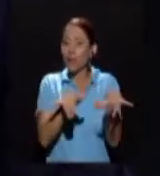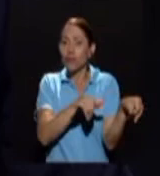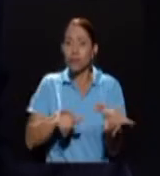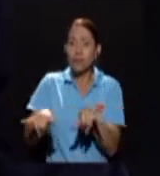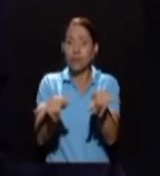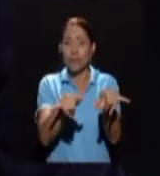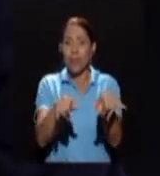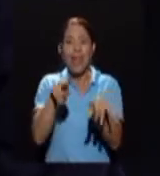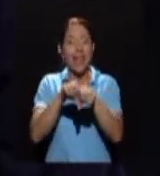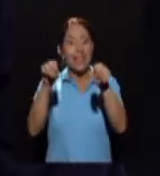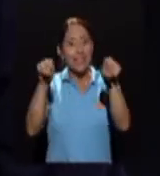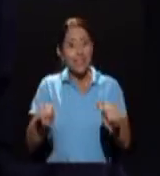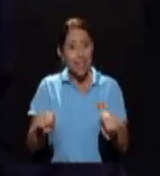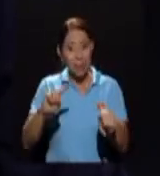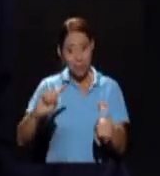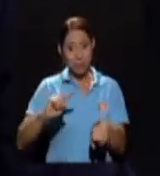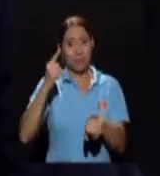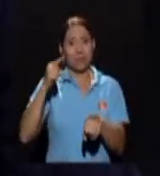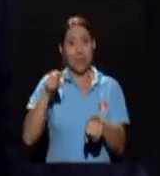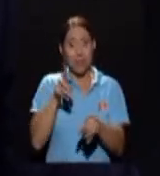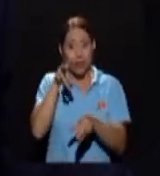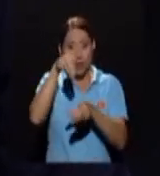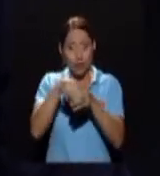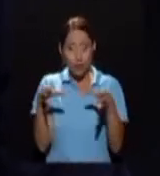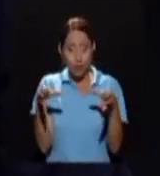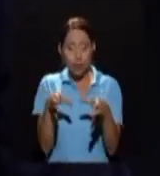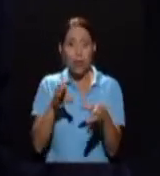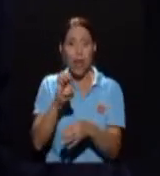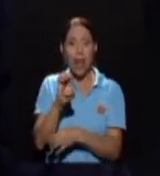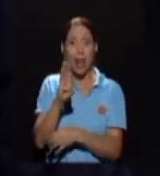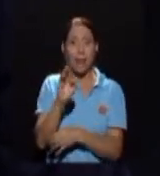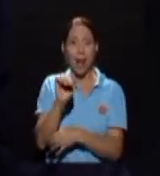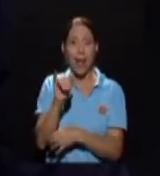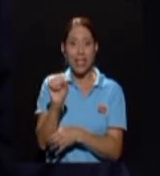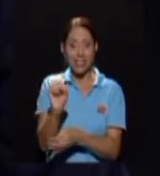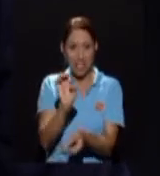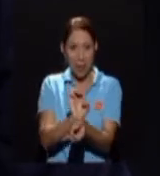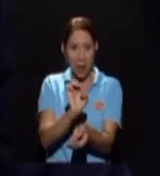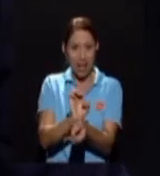los EVAIS hoy en día de la Caja y junto a otras